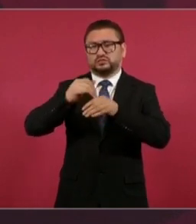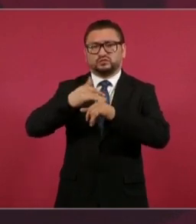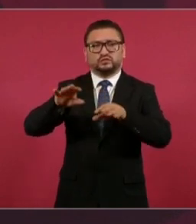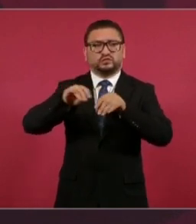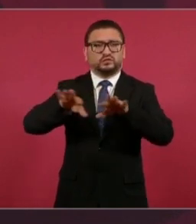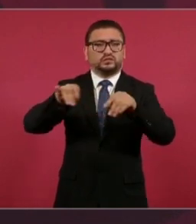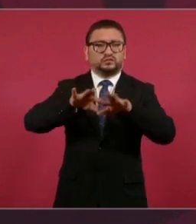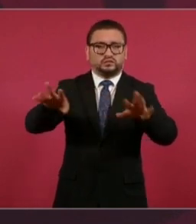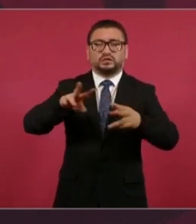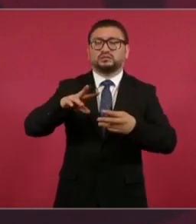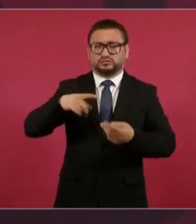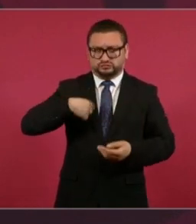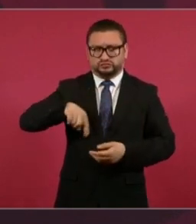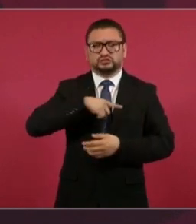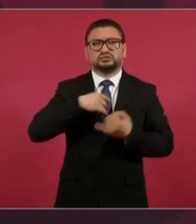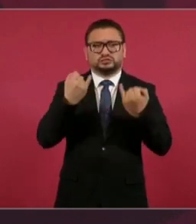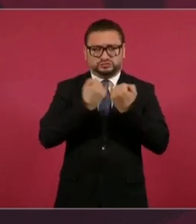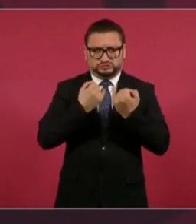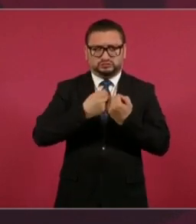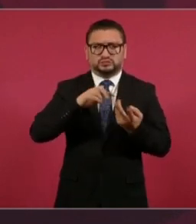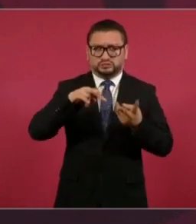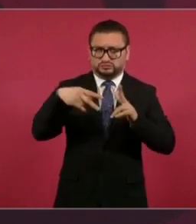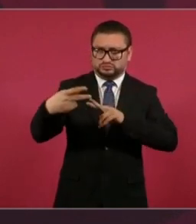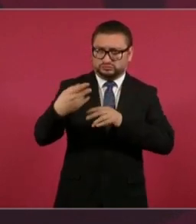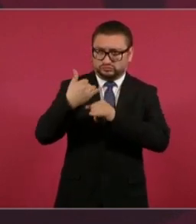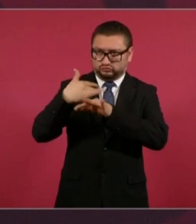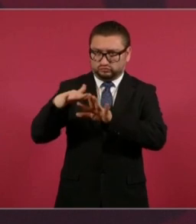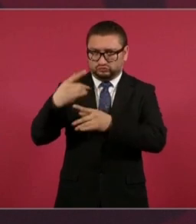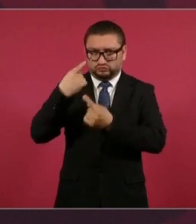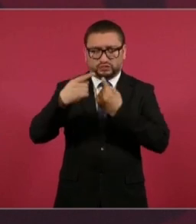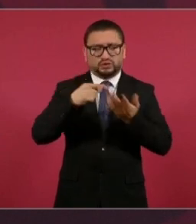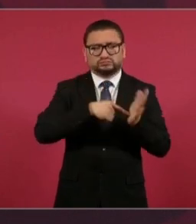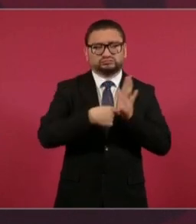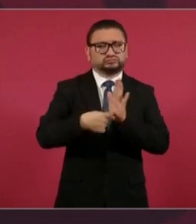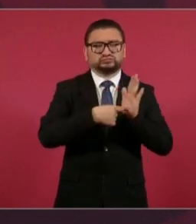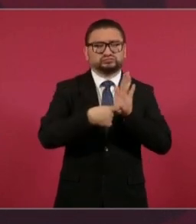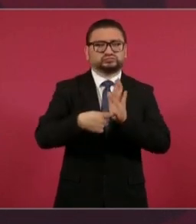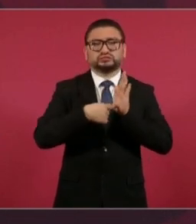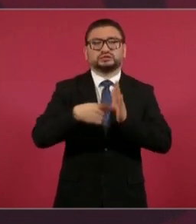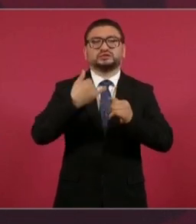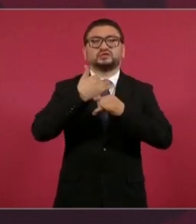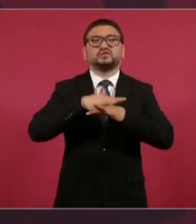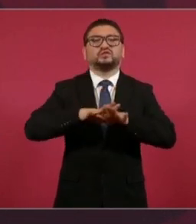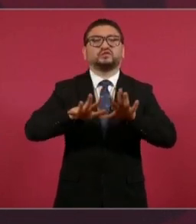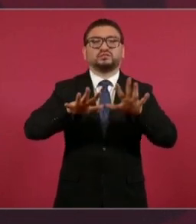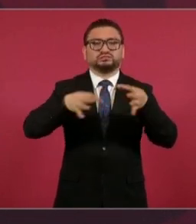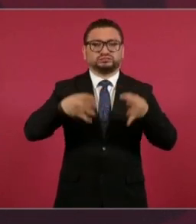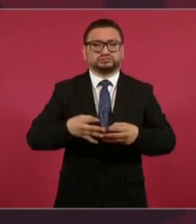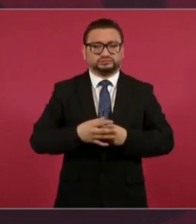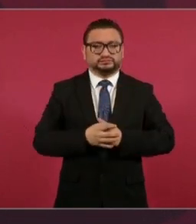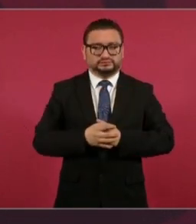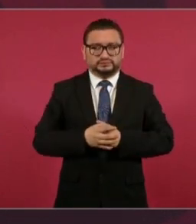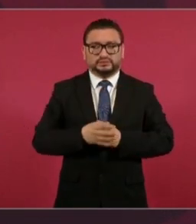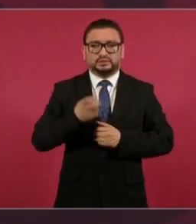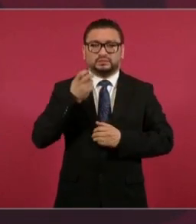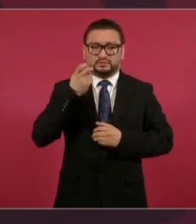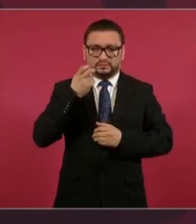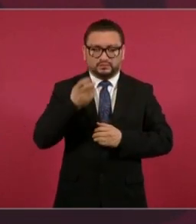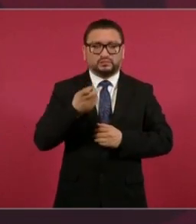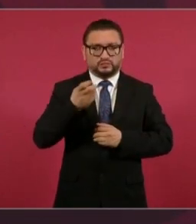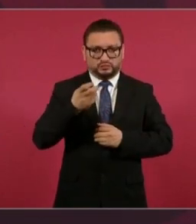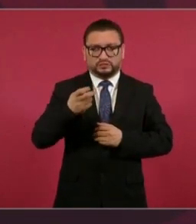informar porque tenemos esa obligación garantizar el derecho a la información al pueblo pero también